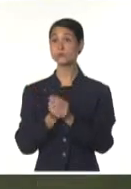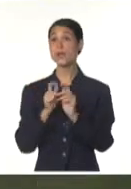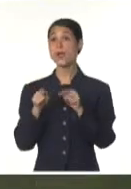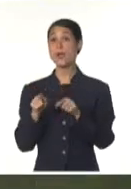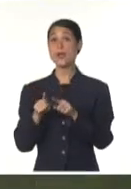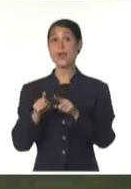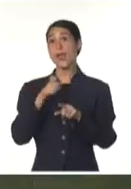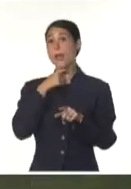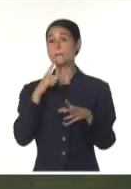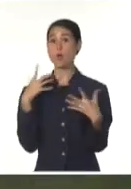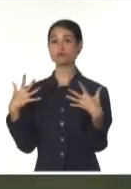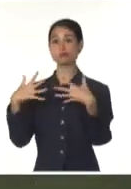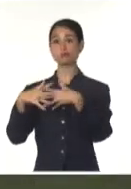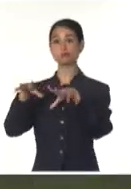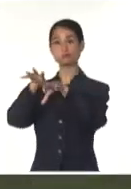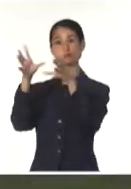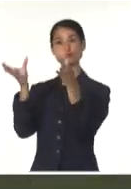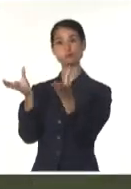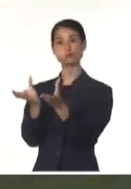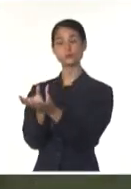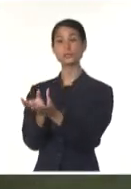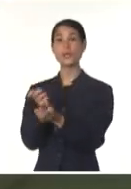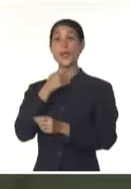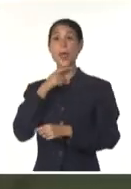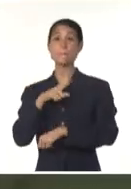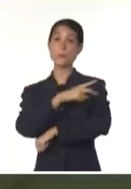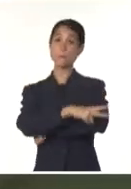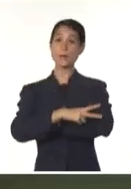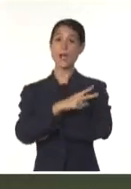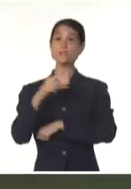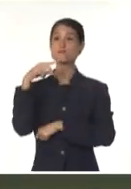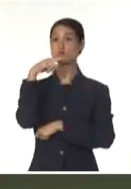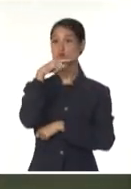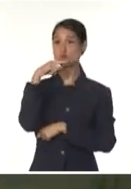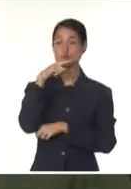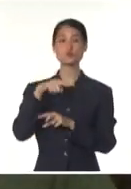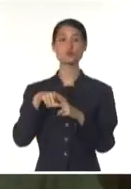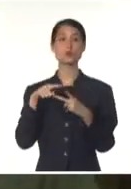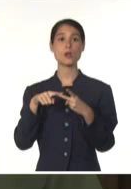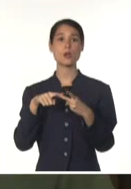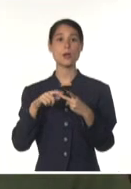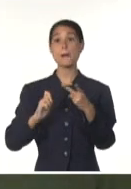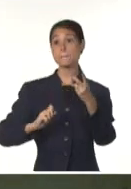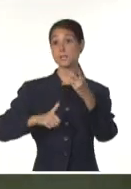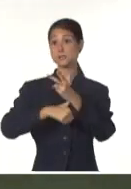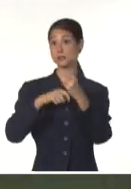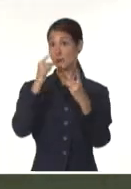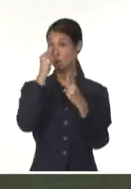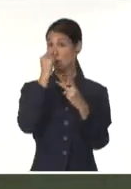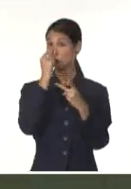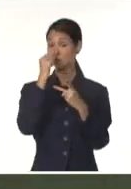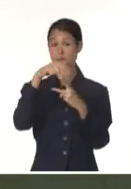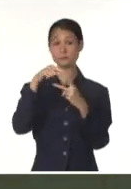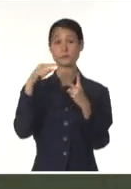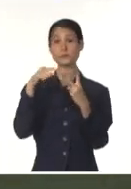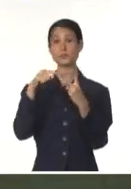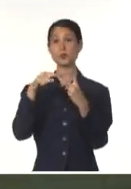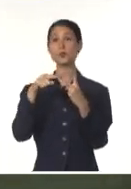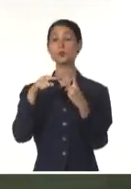los estimados presidentes de la Federación de Rusia, Vladimir Putin, el presidente también y secretario general del Partido